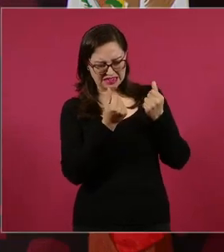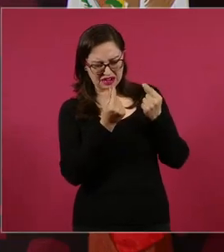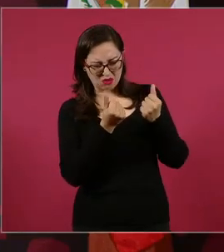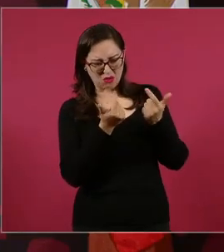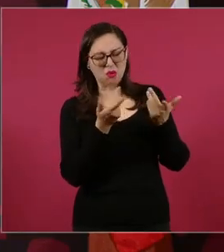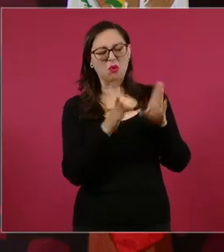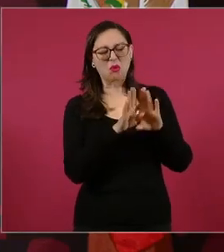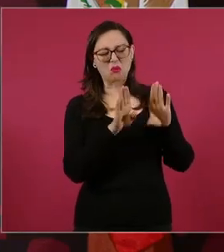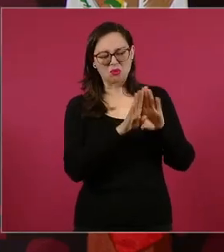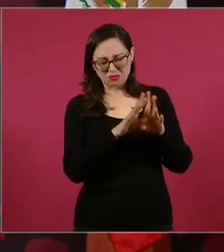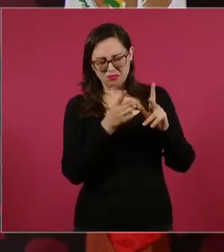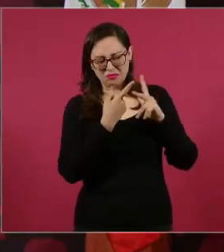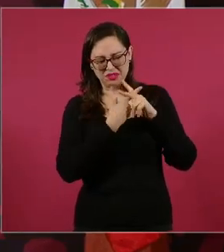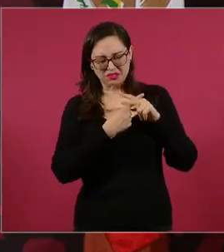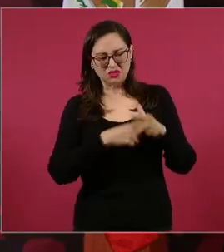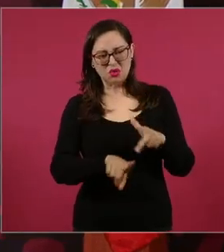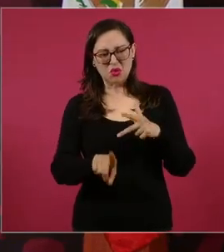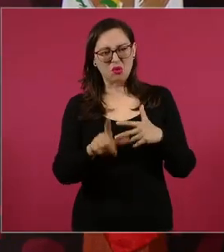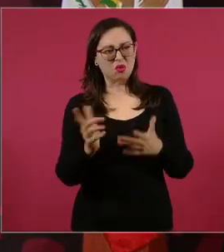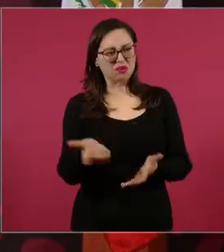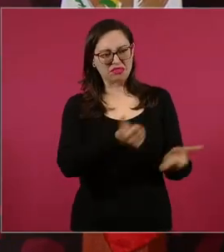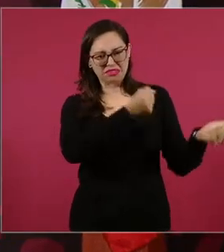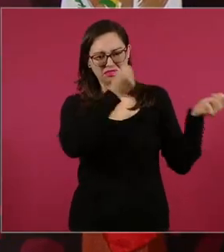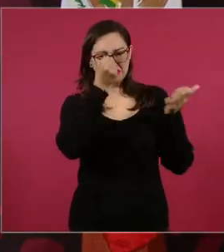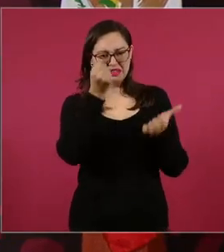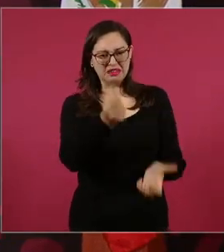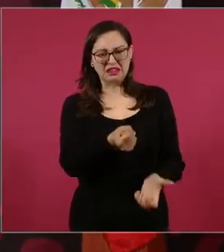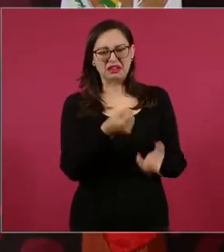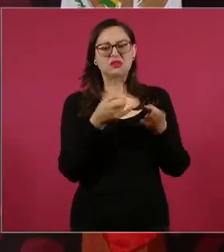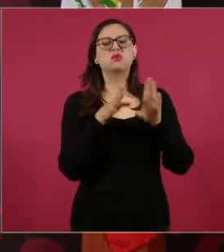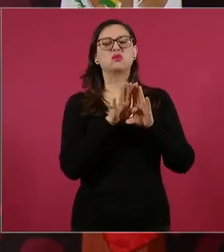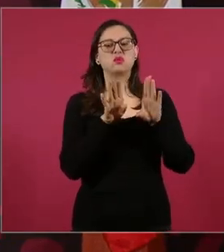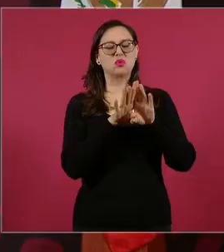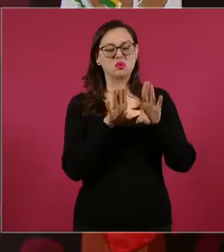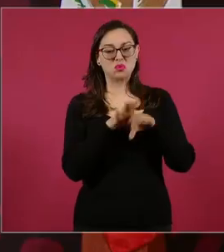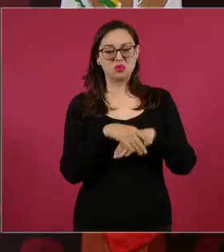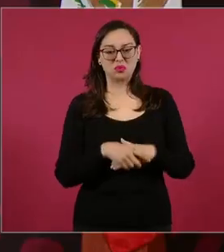se originó, de dónde obtuvieron ese dinero,